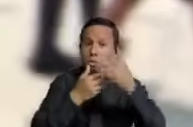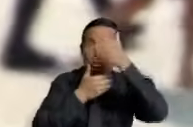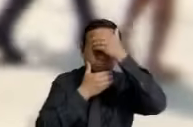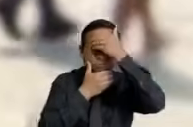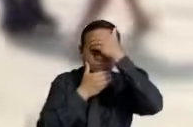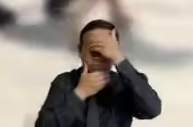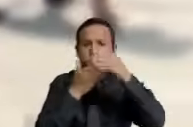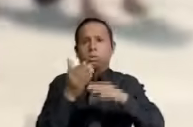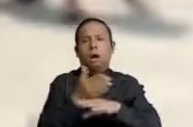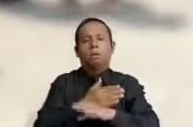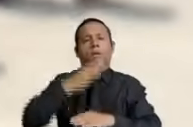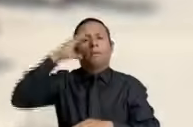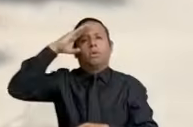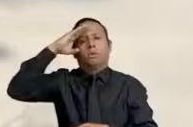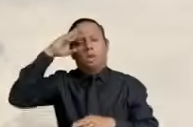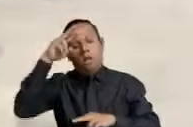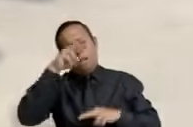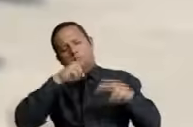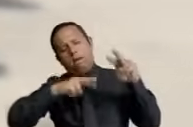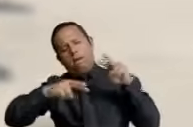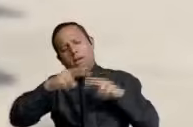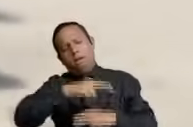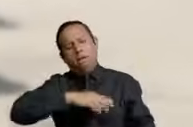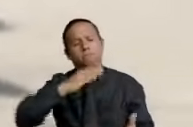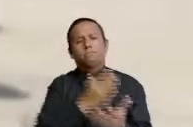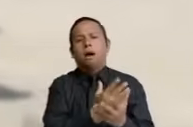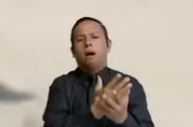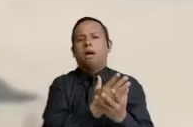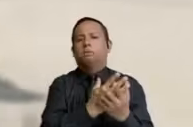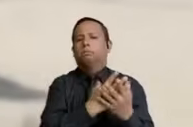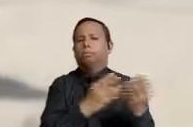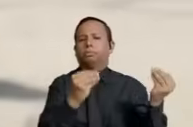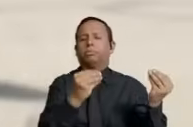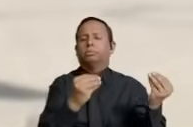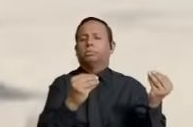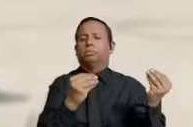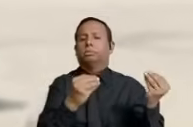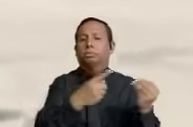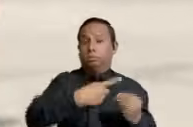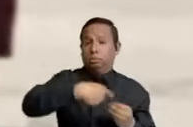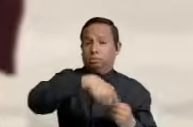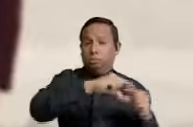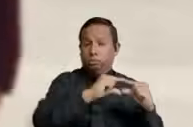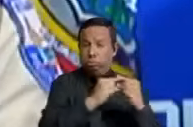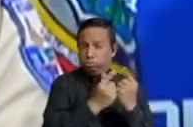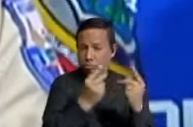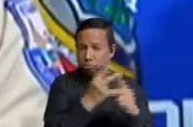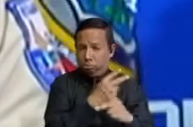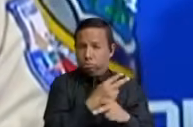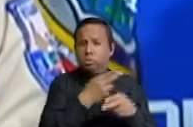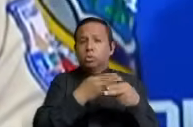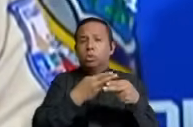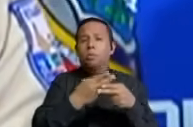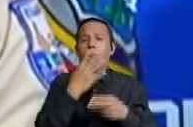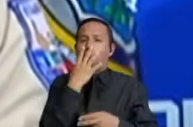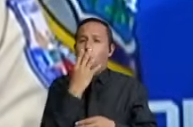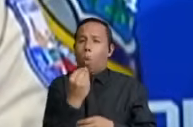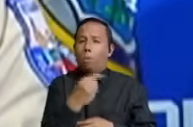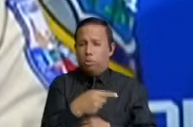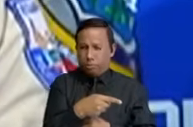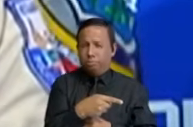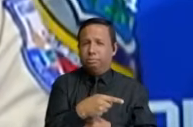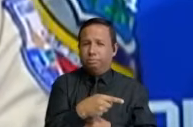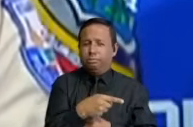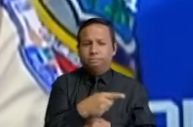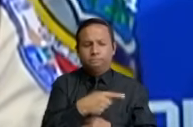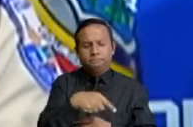trabajos de inteligencia policial se pudo desarticular ación delictiva denominada Los Lobos